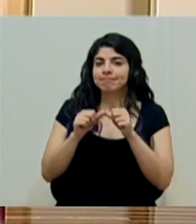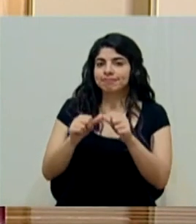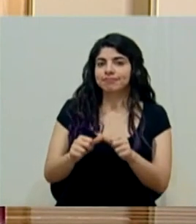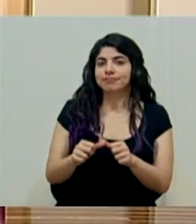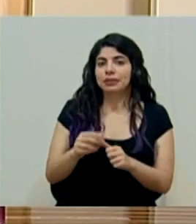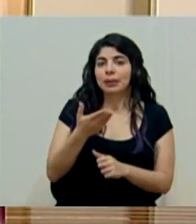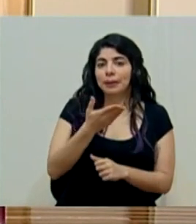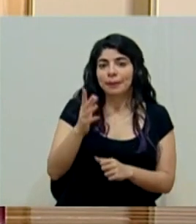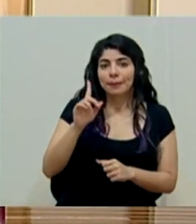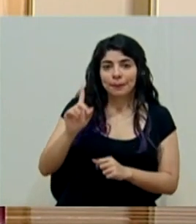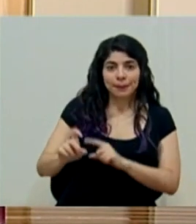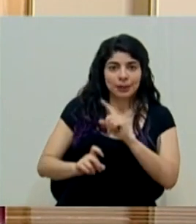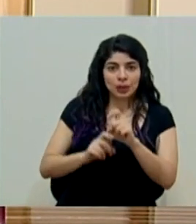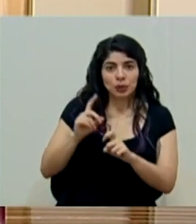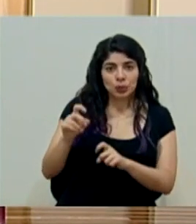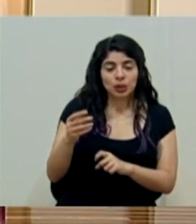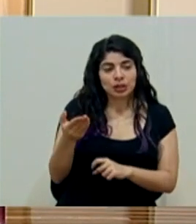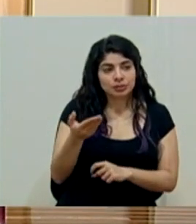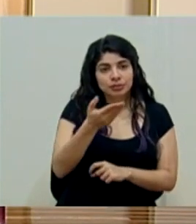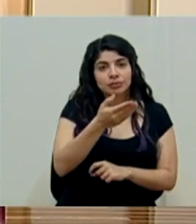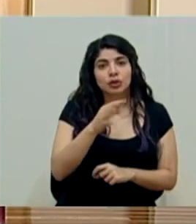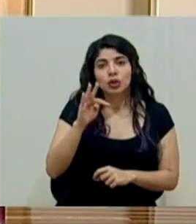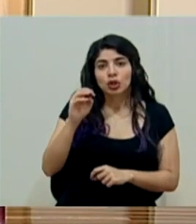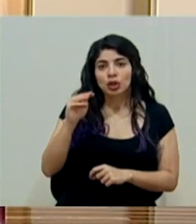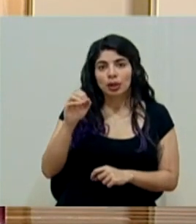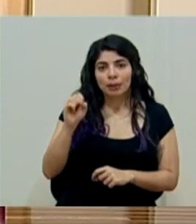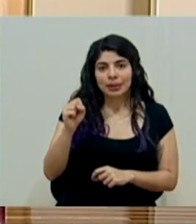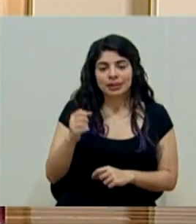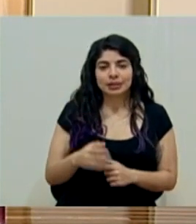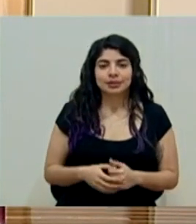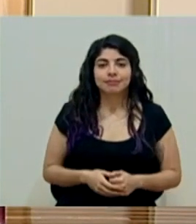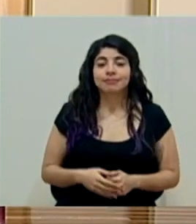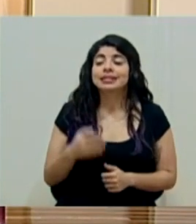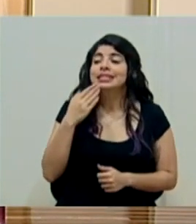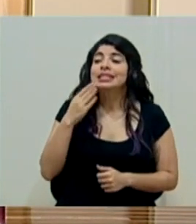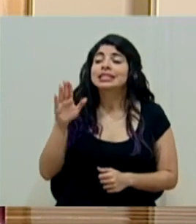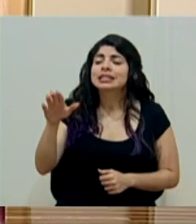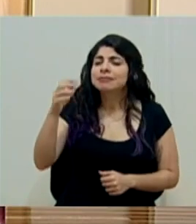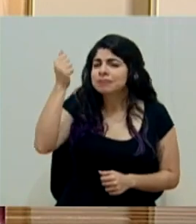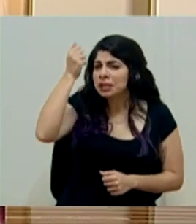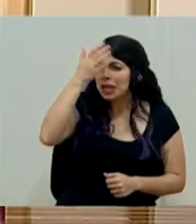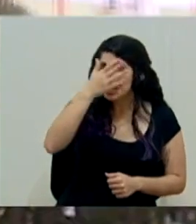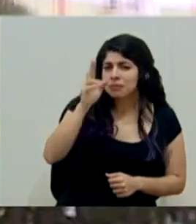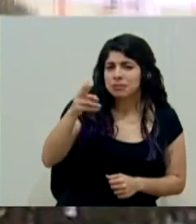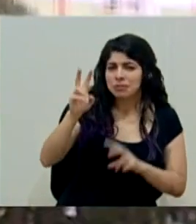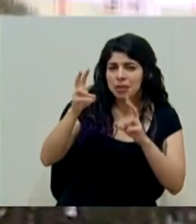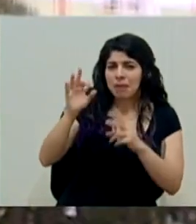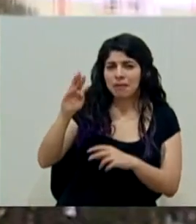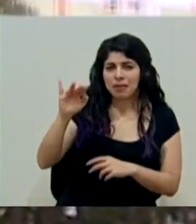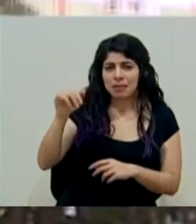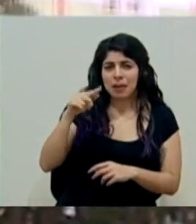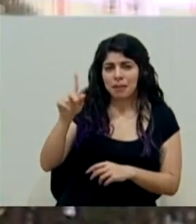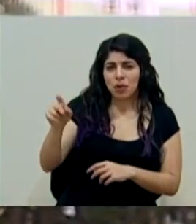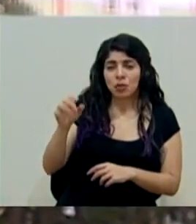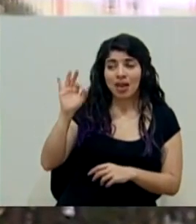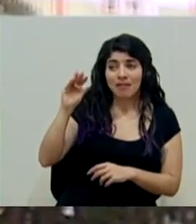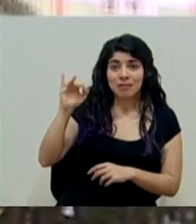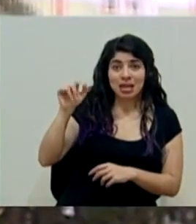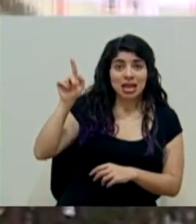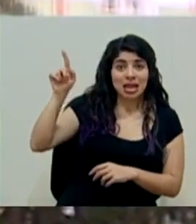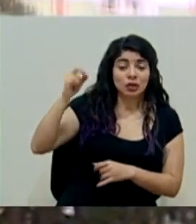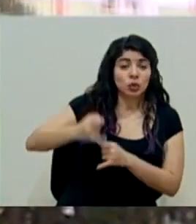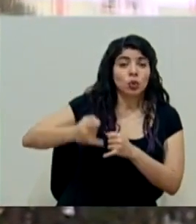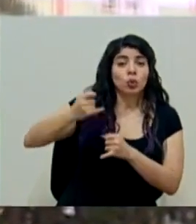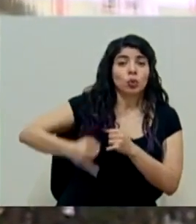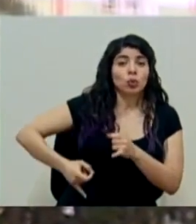Continuamos con el periodo de consultas con el colega Tomás. Gracias. Don Carlos, y en la misma línea del FMI, quería consultarle, dado que el fondo es el que va a tener la